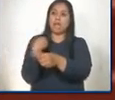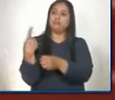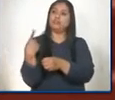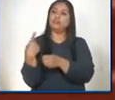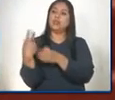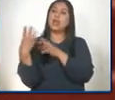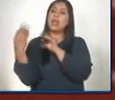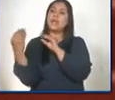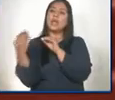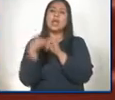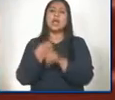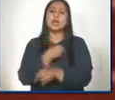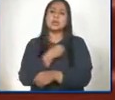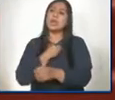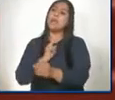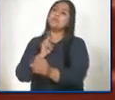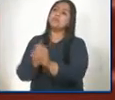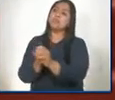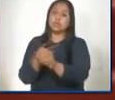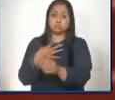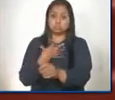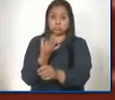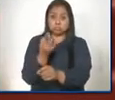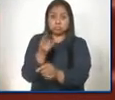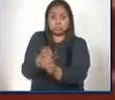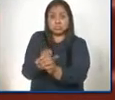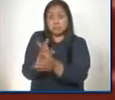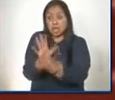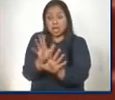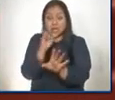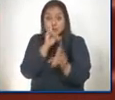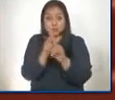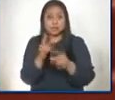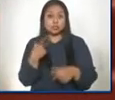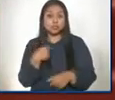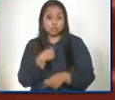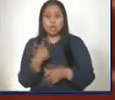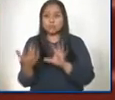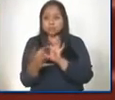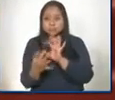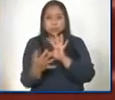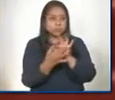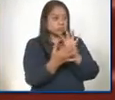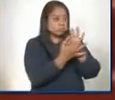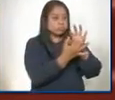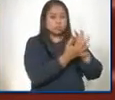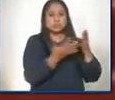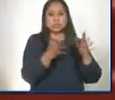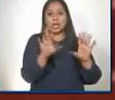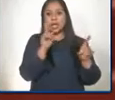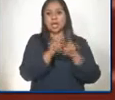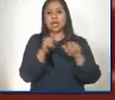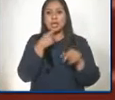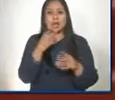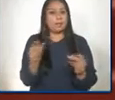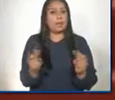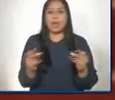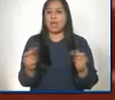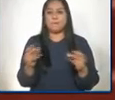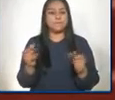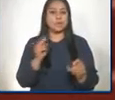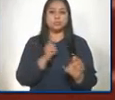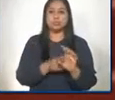y le dijimos que queríamos estar, nos invitó a participar ya como miembros, así que estamos integrando todos los esfuerzos para poder contar lo más rápido